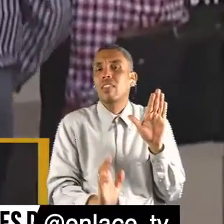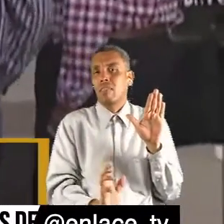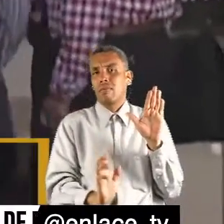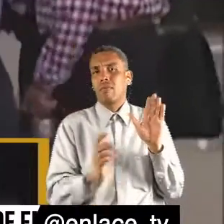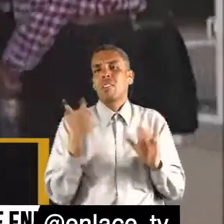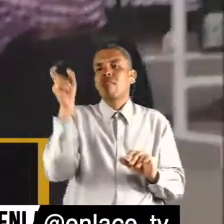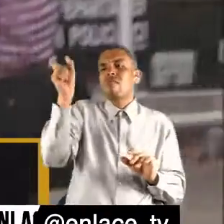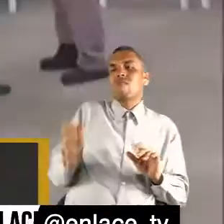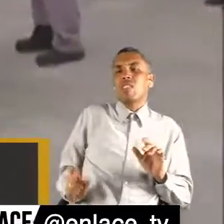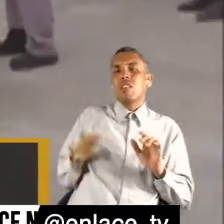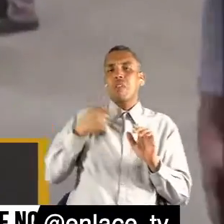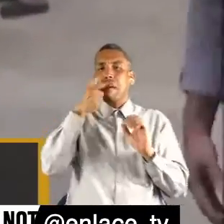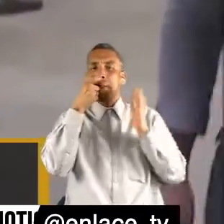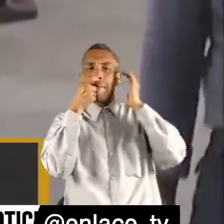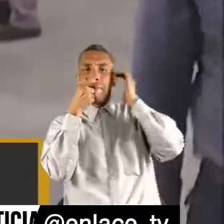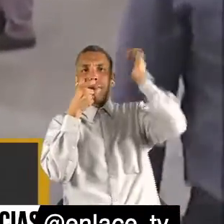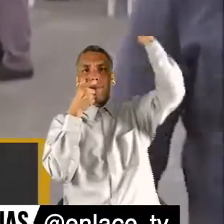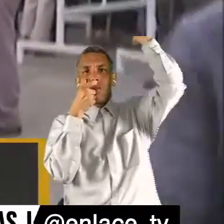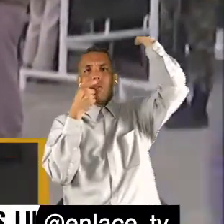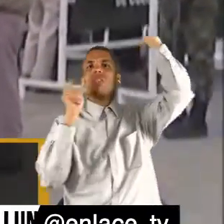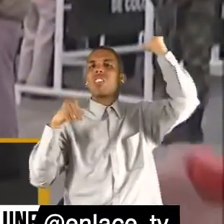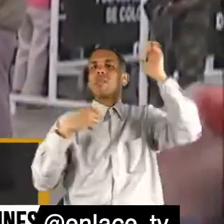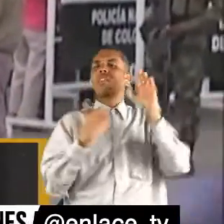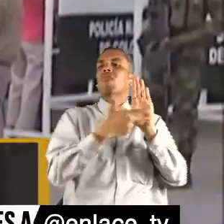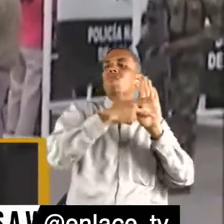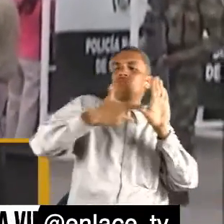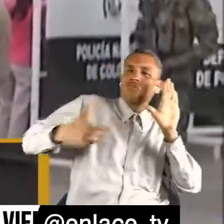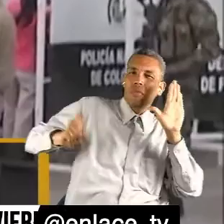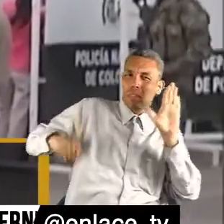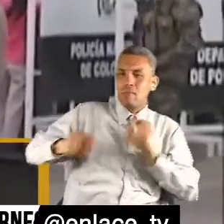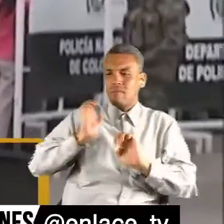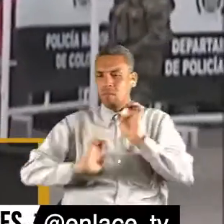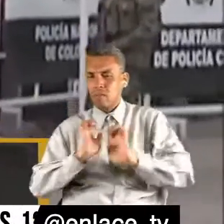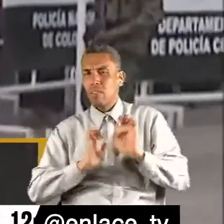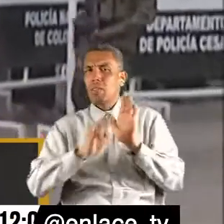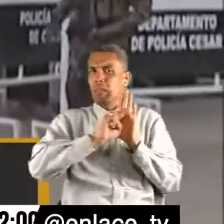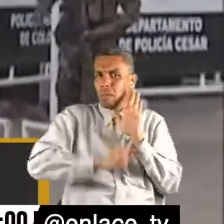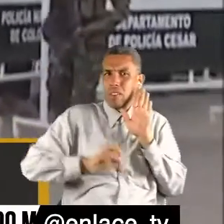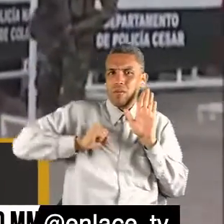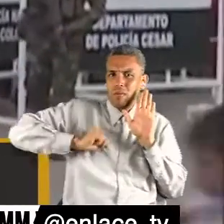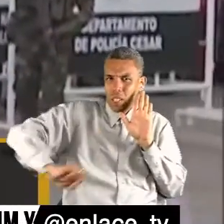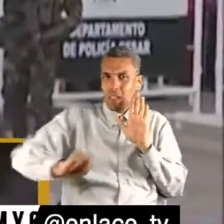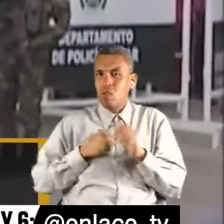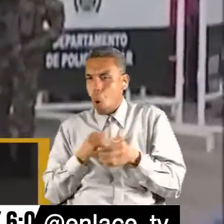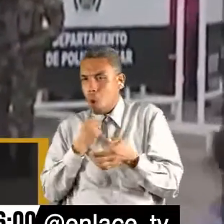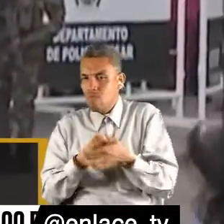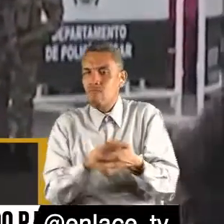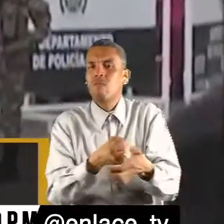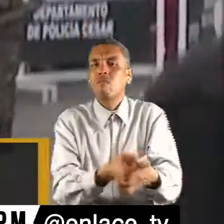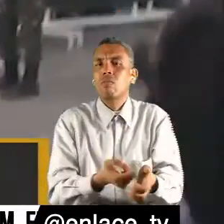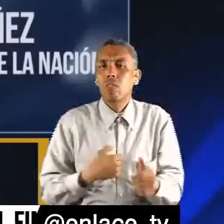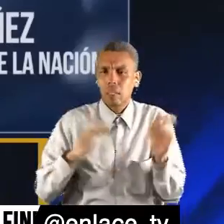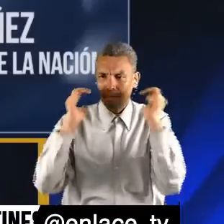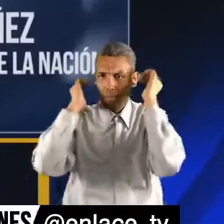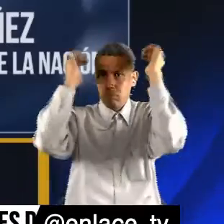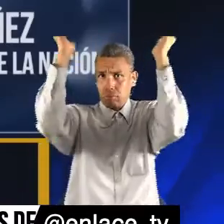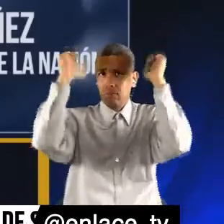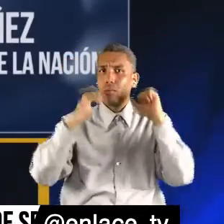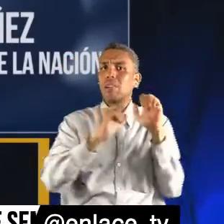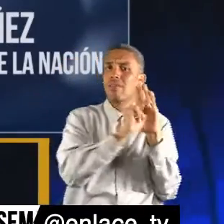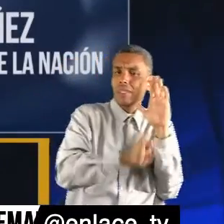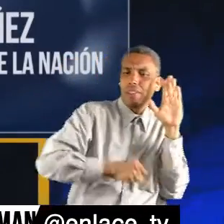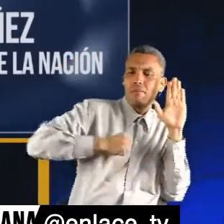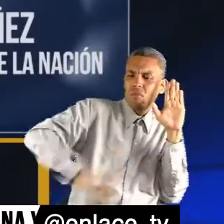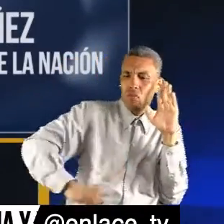del procurador como garante de las garantías constitucionales, como defensor de derechos, como promotor, como autoridad que hace efectivo los derechos,